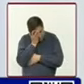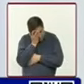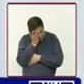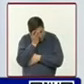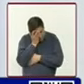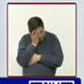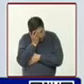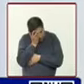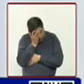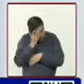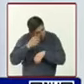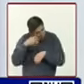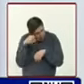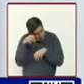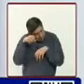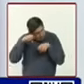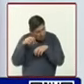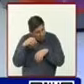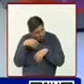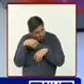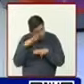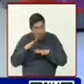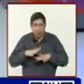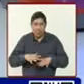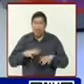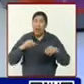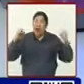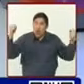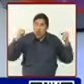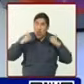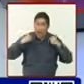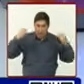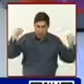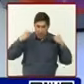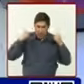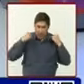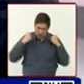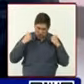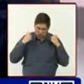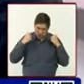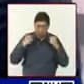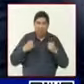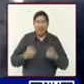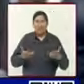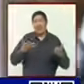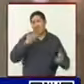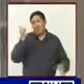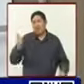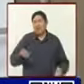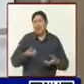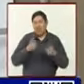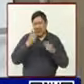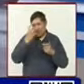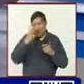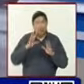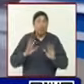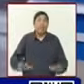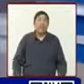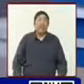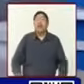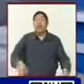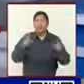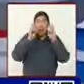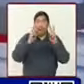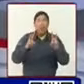que sus músculos se regeneren. Creo que tenemos que ir al gimnasio. Sí. Y gastar ahí todo ese estrés que tenemos, ¿no? Pero bueno, a ver, y